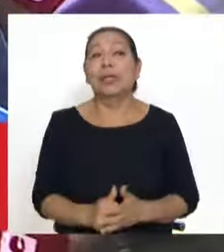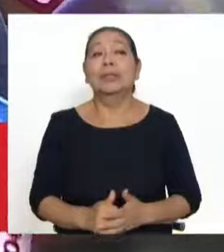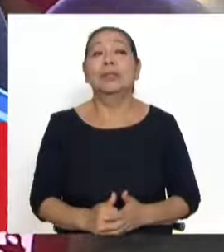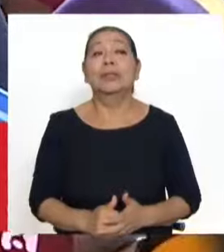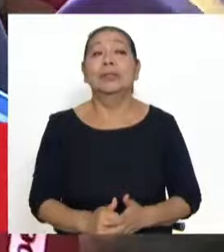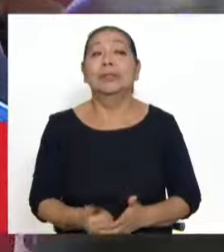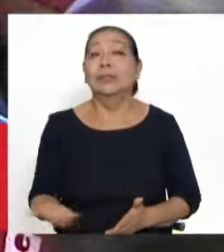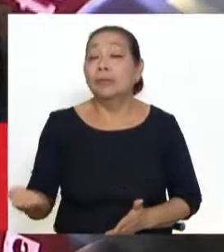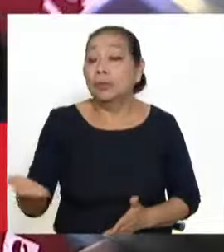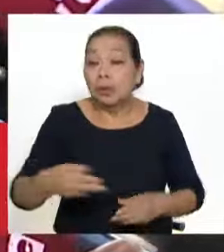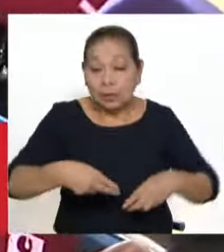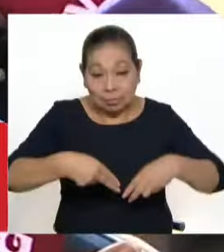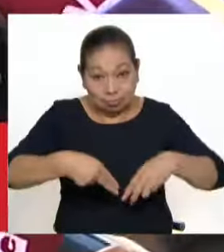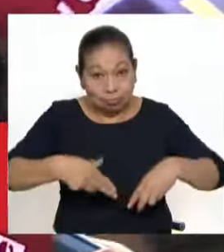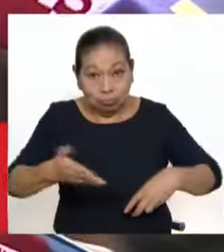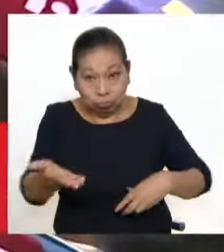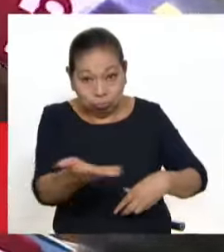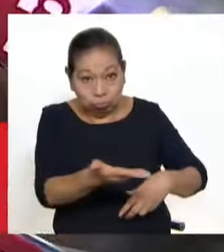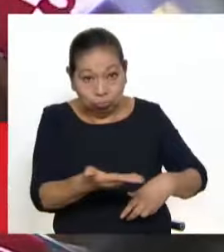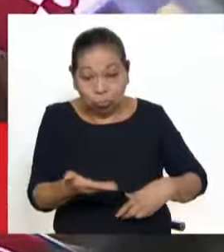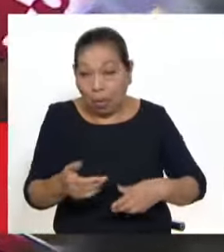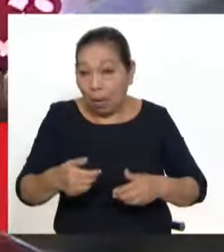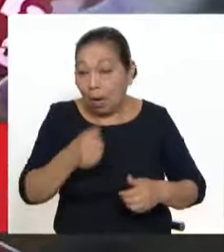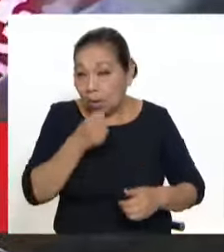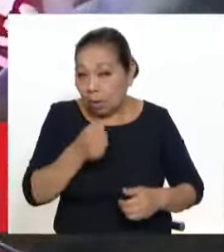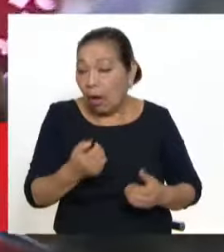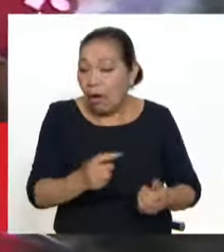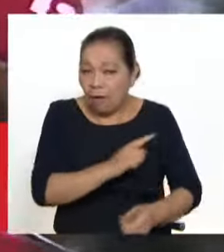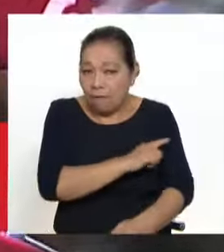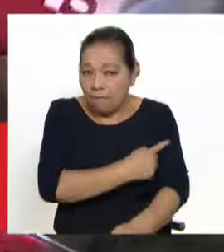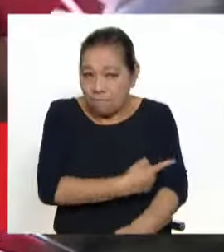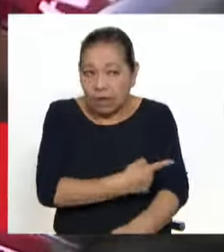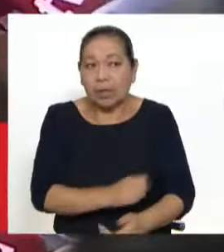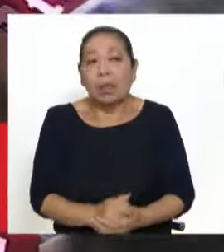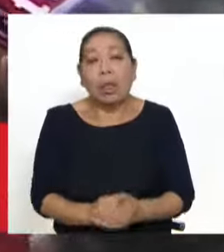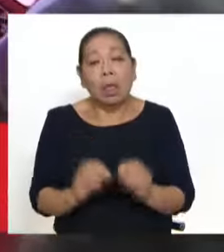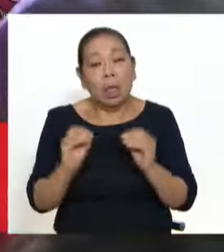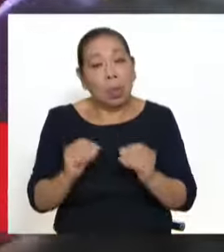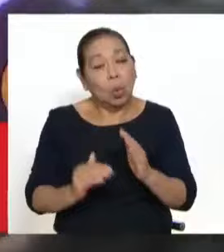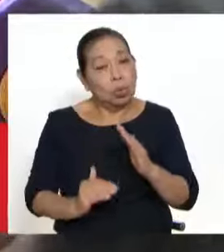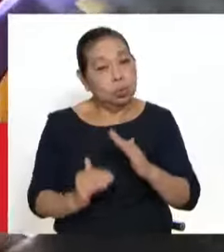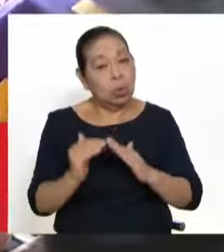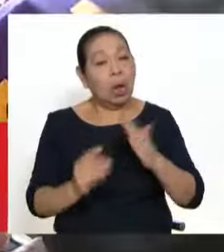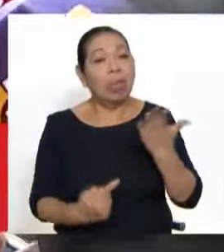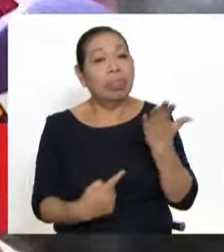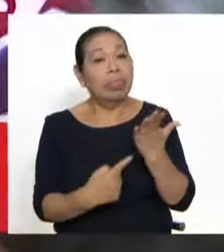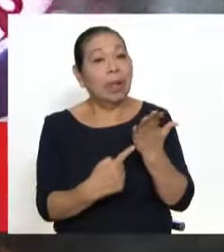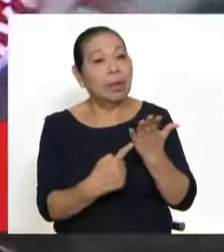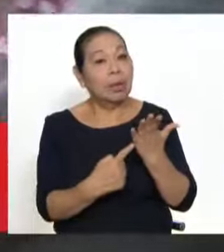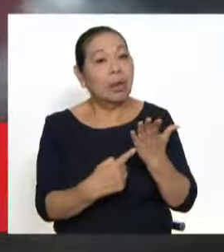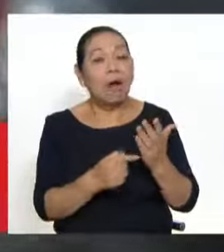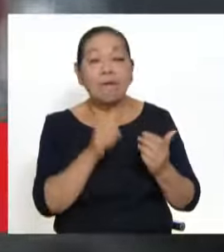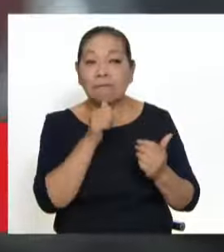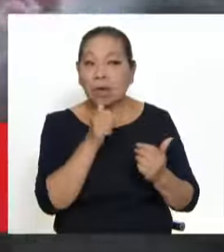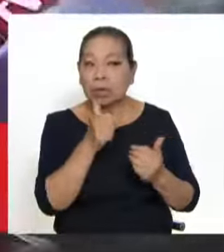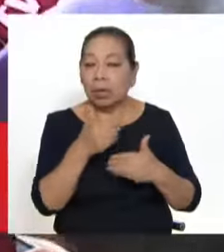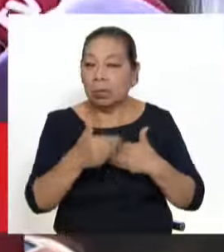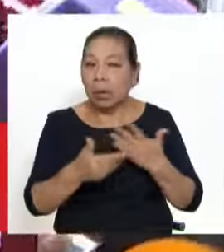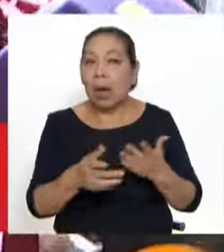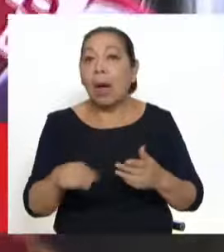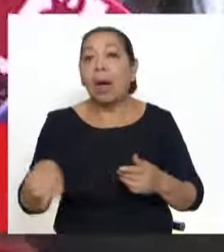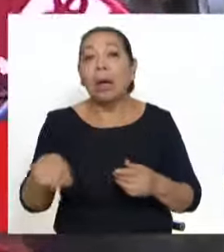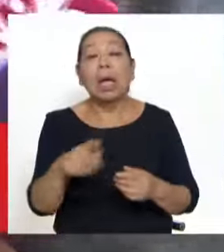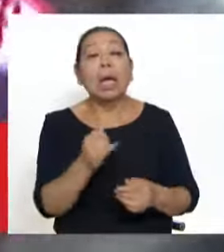queridos amigos de la prensa, tenemos que enfocarnos en fortalecer nuestra educación superior tecnológica. Es un pendiente, tenemos que licenciar a